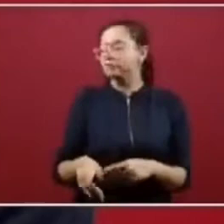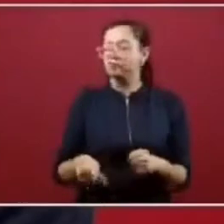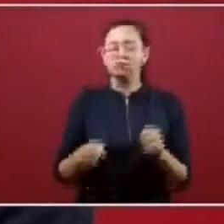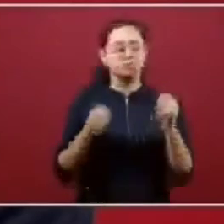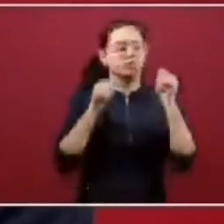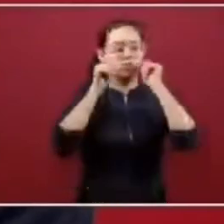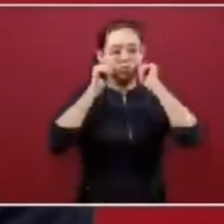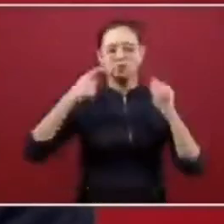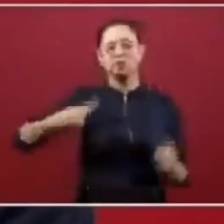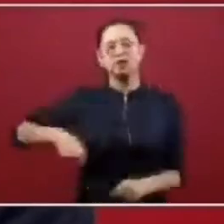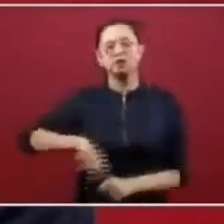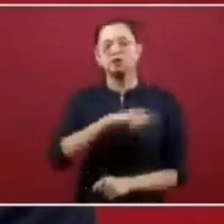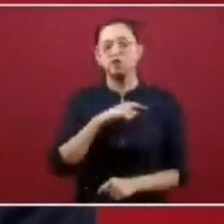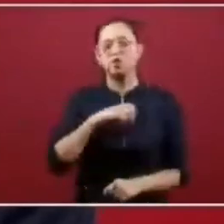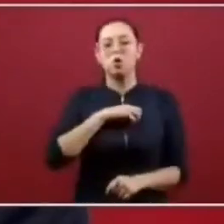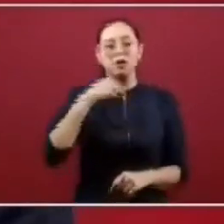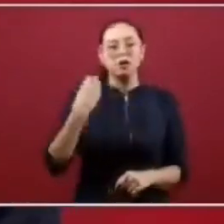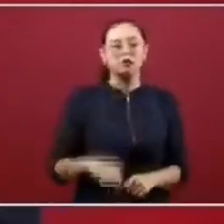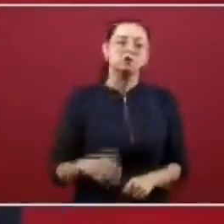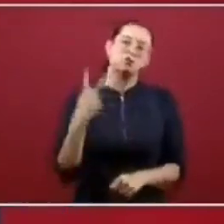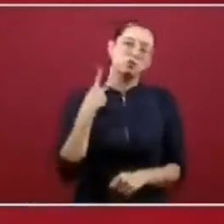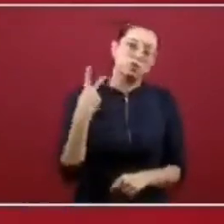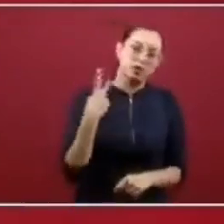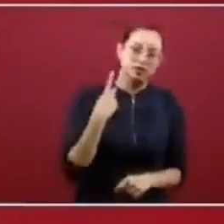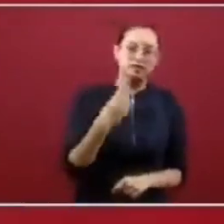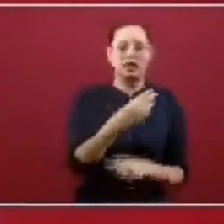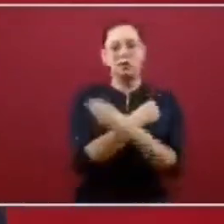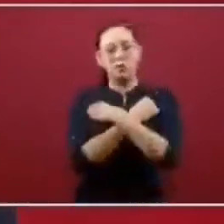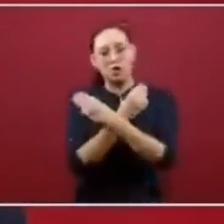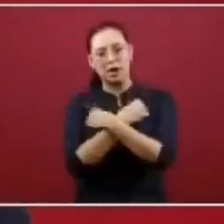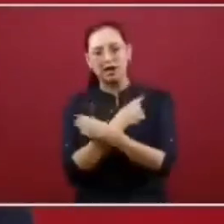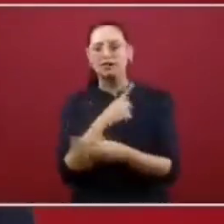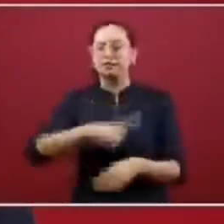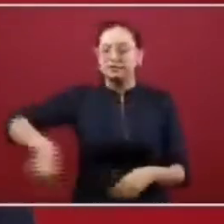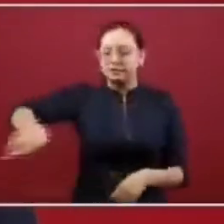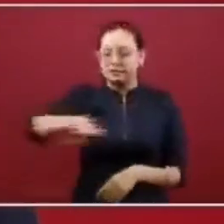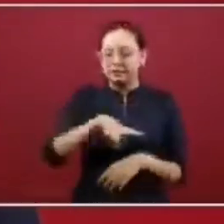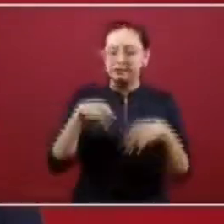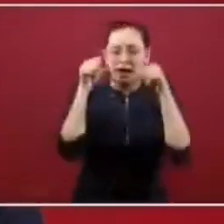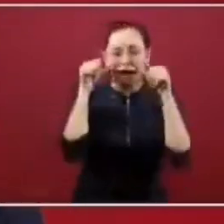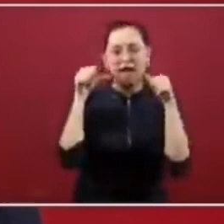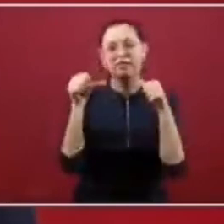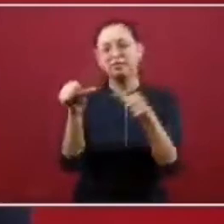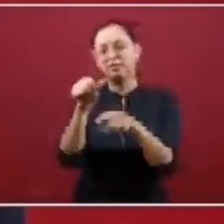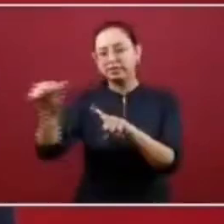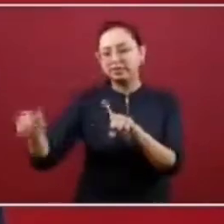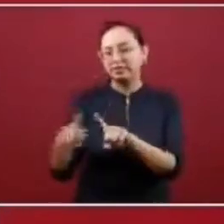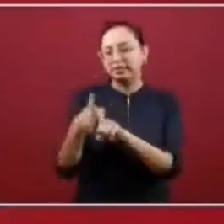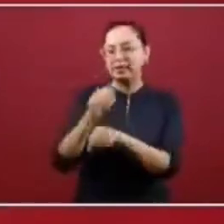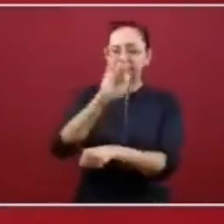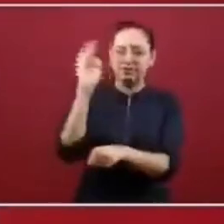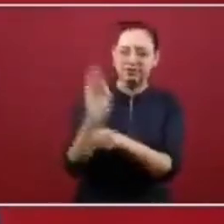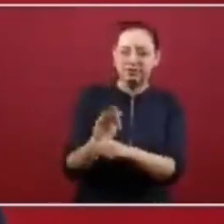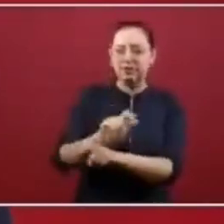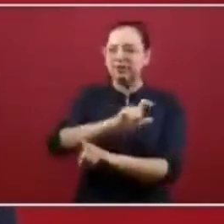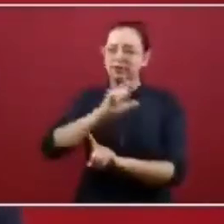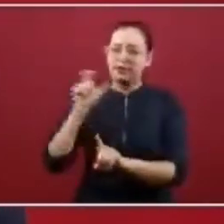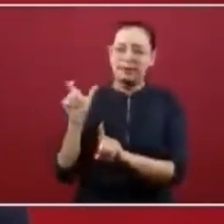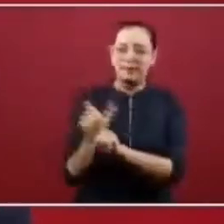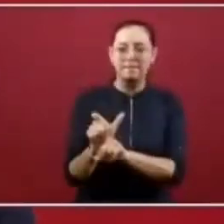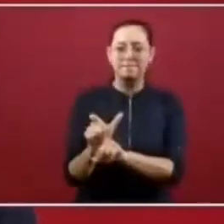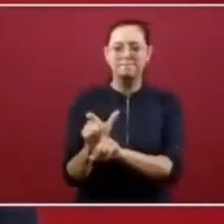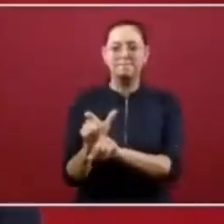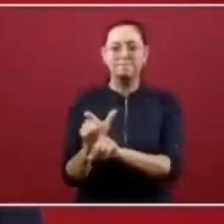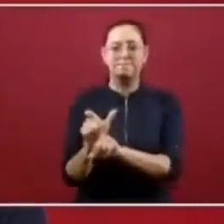política, moral, de atenderlos, de protegerlos, de defenderlos.